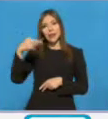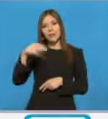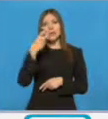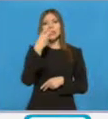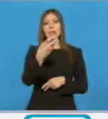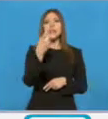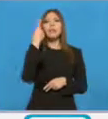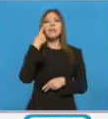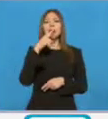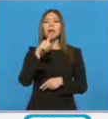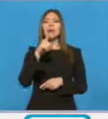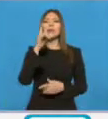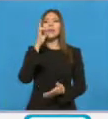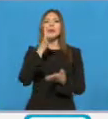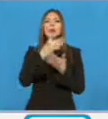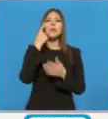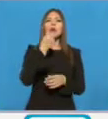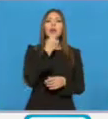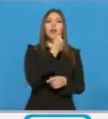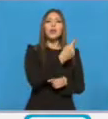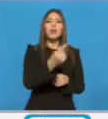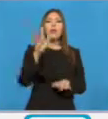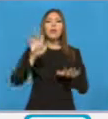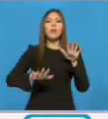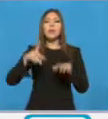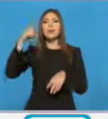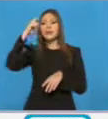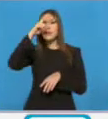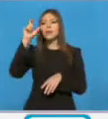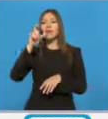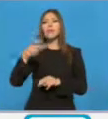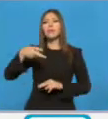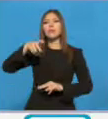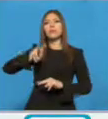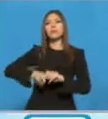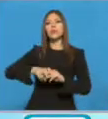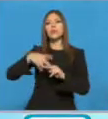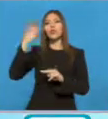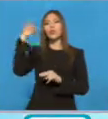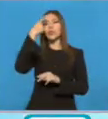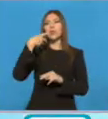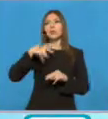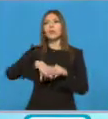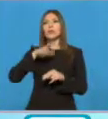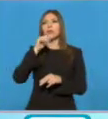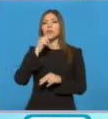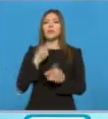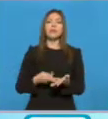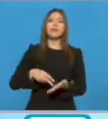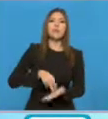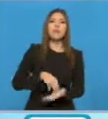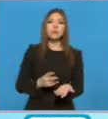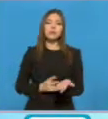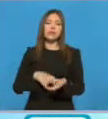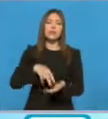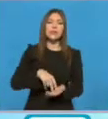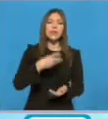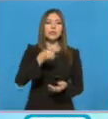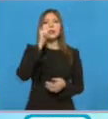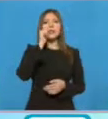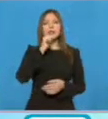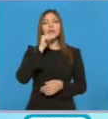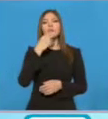niños que les cuesta trabajo, como sentarse 8 horas en un estudio. Se utilizan lo que es la N, la M,